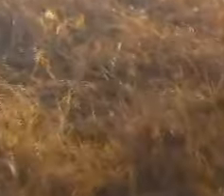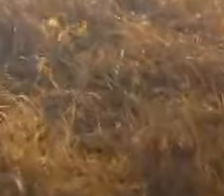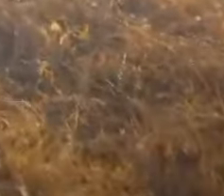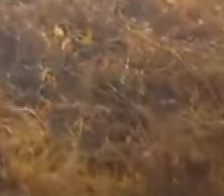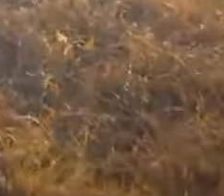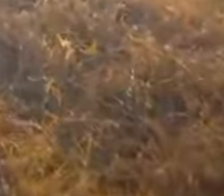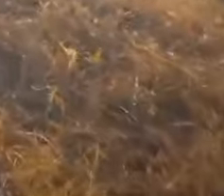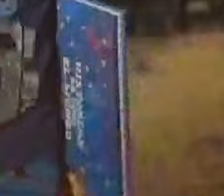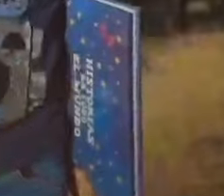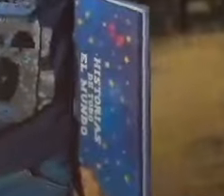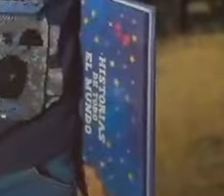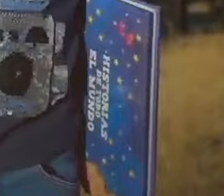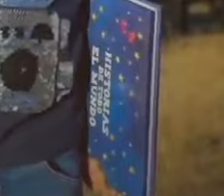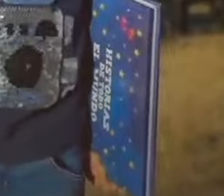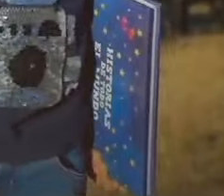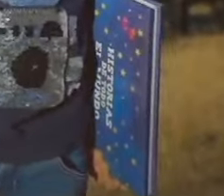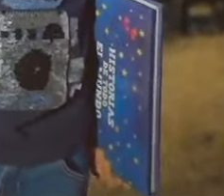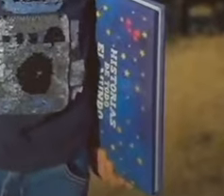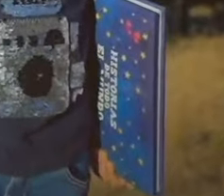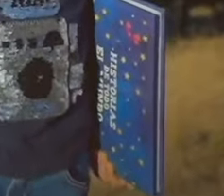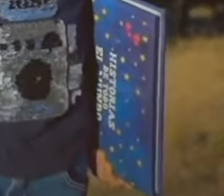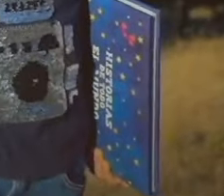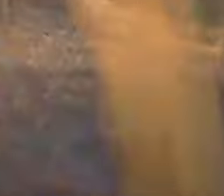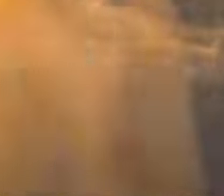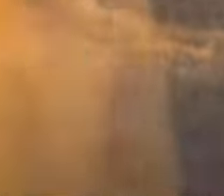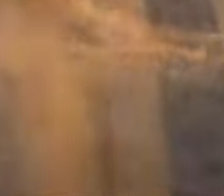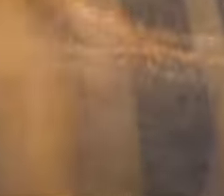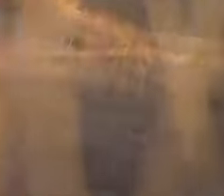Mira, mira, encontré un tesoro.